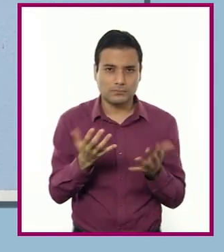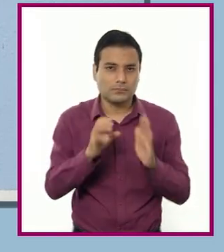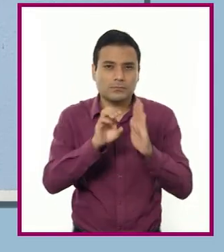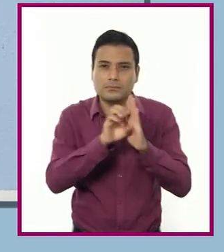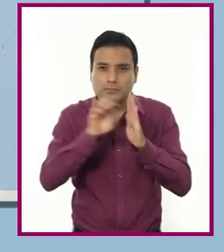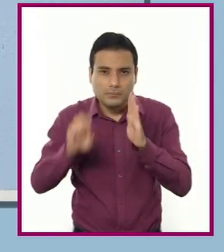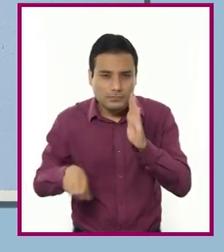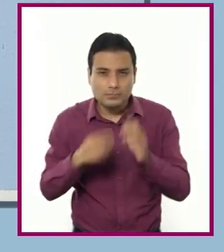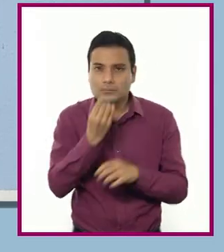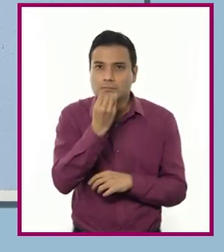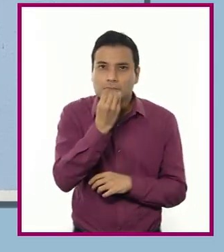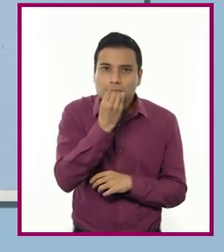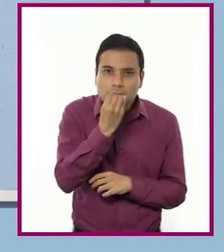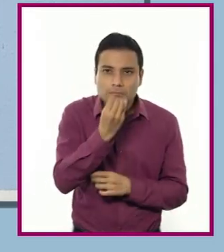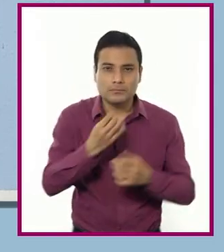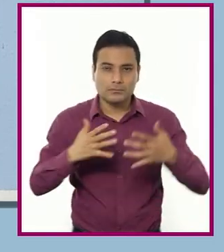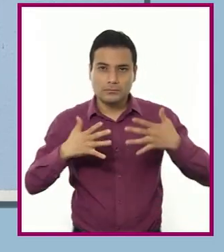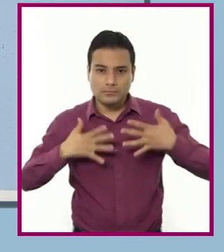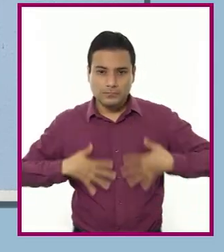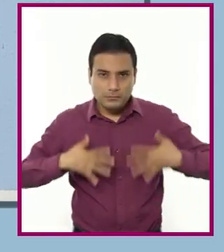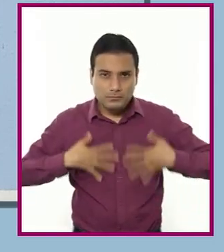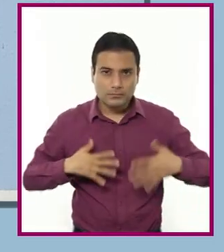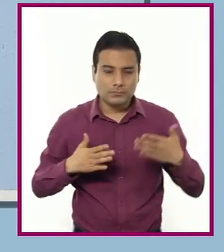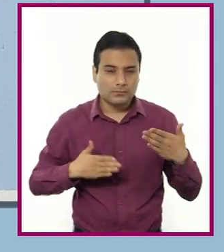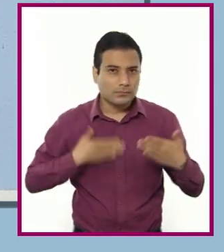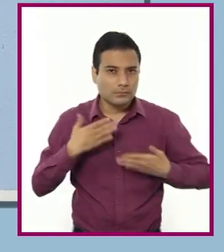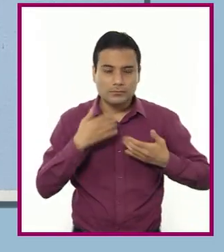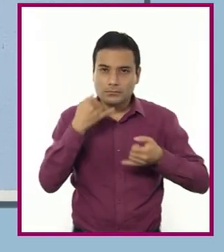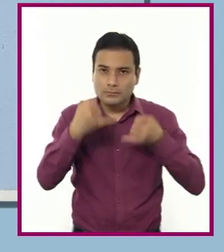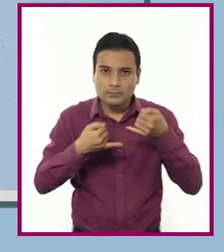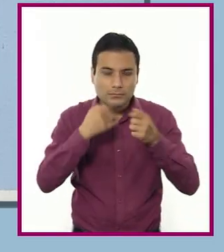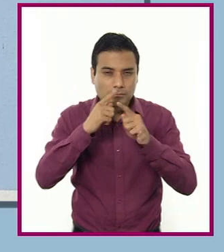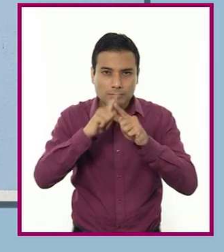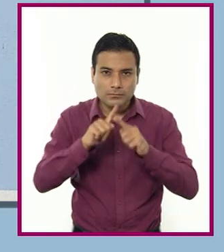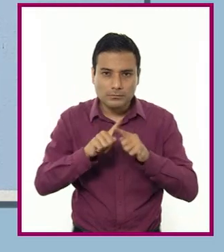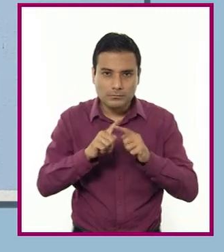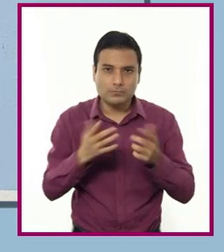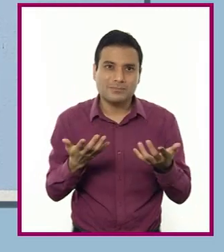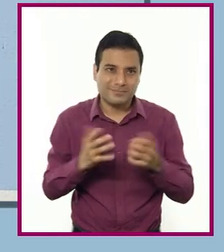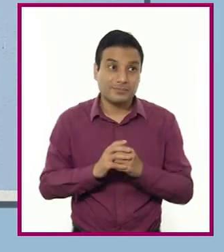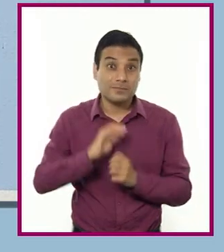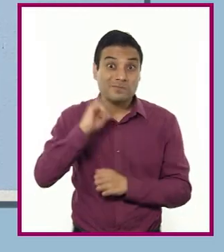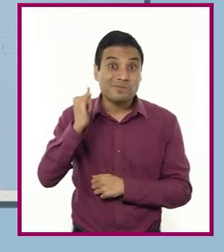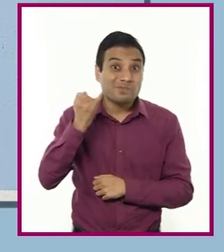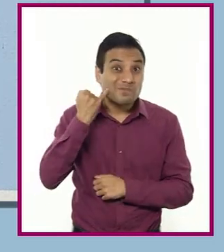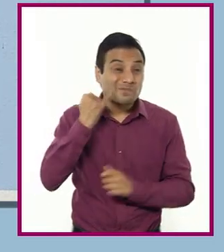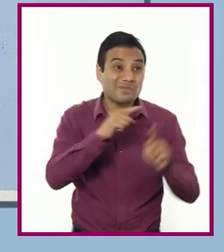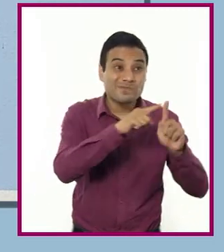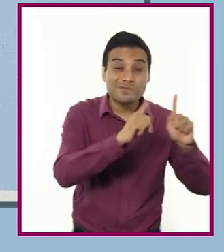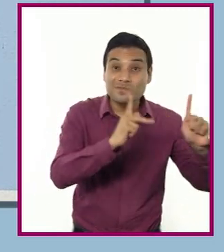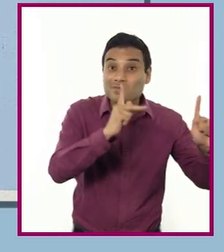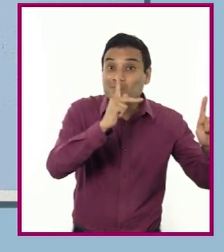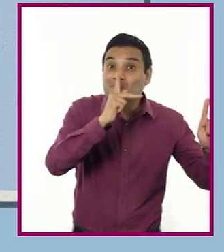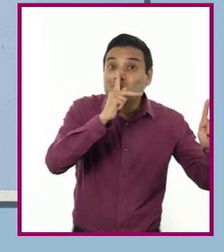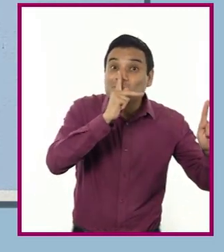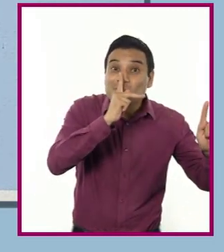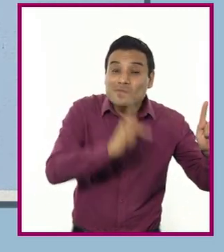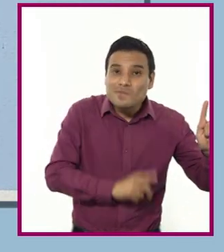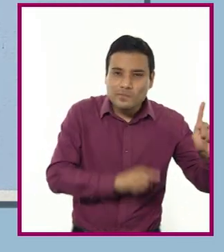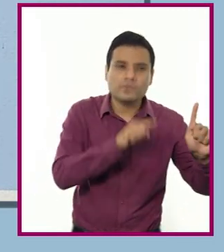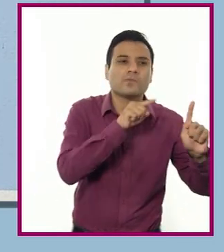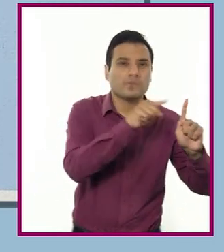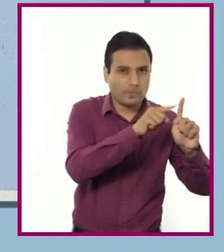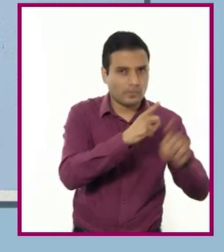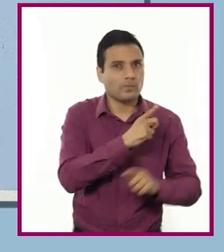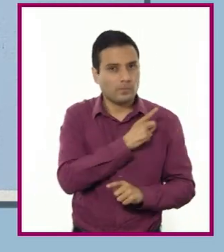ellas alimentación, vestido y recreación. De esta manera, Joaquín, por ser el papá de Chabelita, está poniendo en